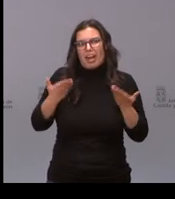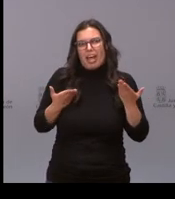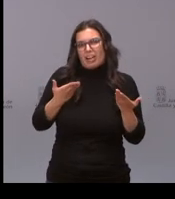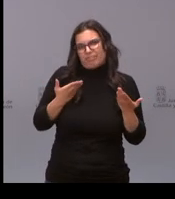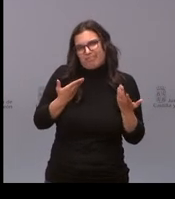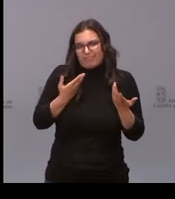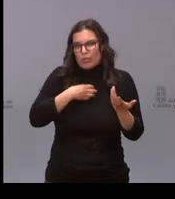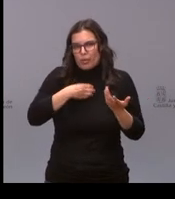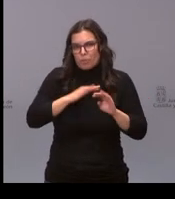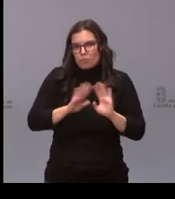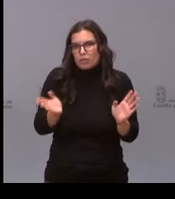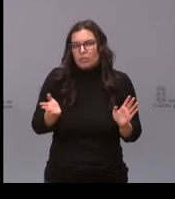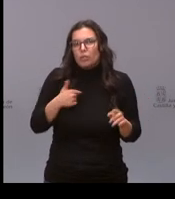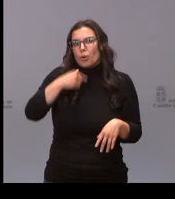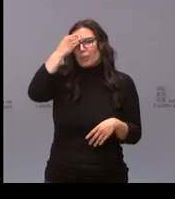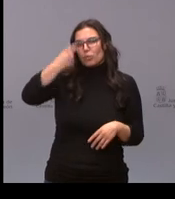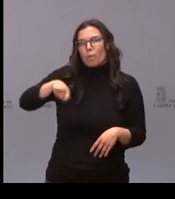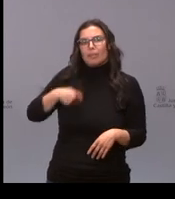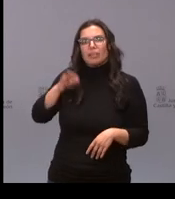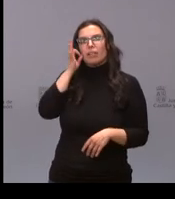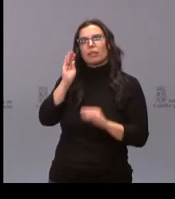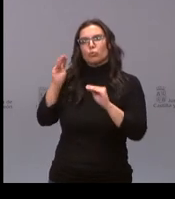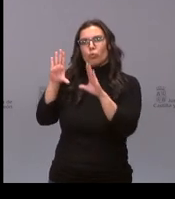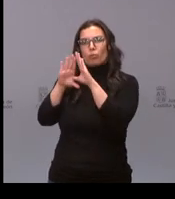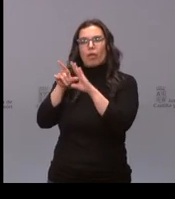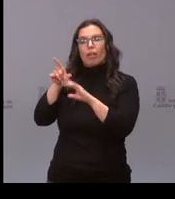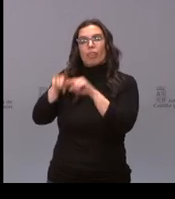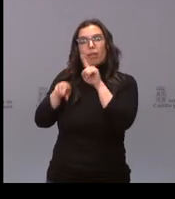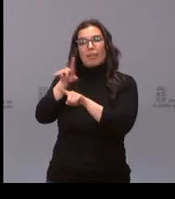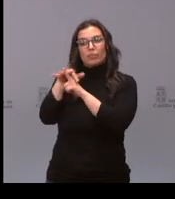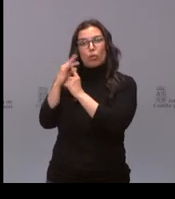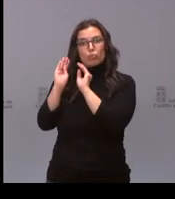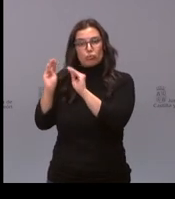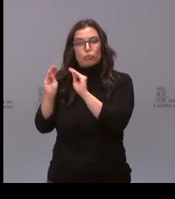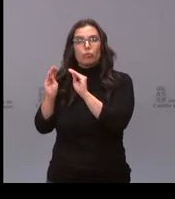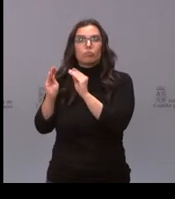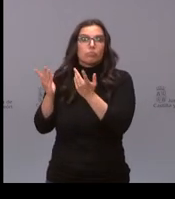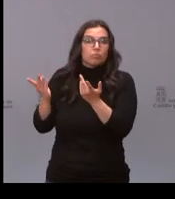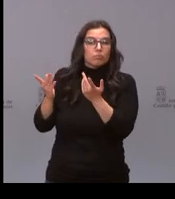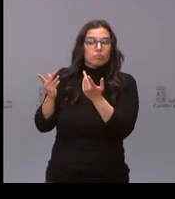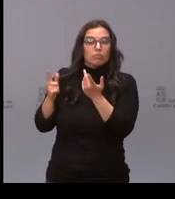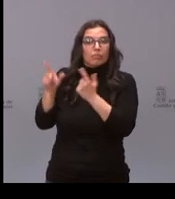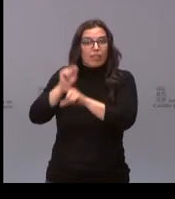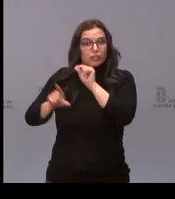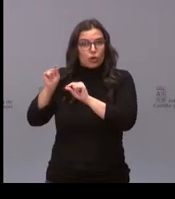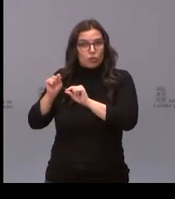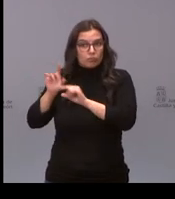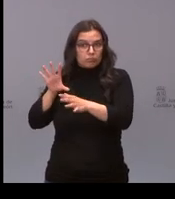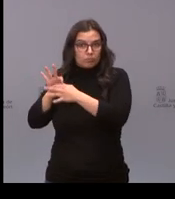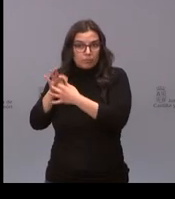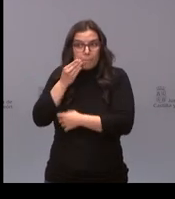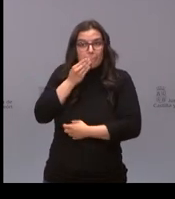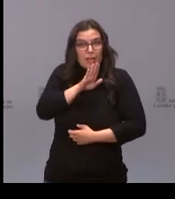odiosa. Yo creo que la presidenta de la Comunidad de Madrid ha tomado, en función de las circunstancias que ella tenía, las